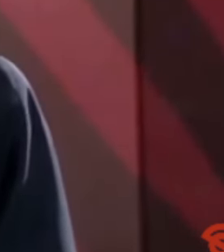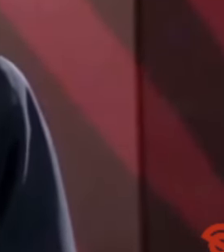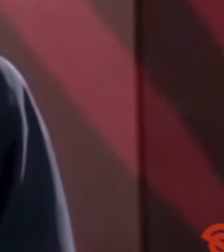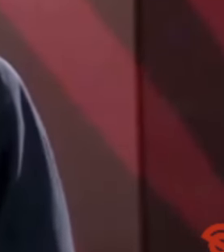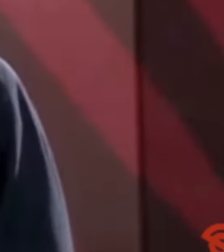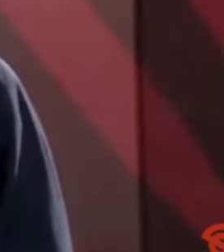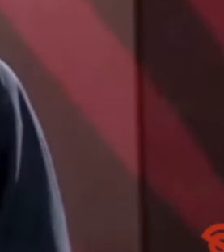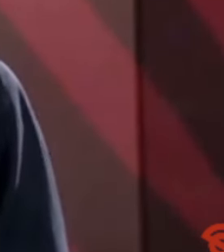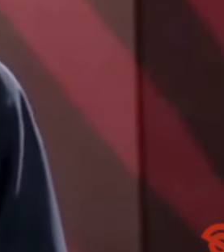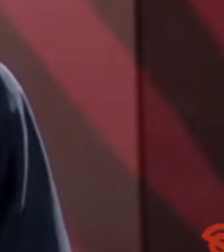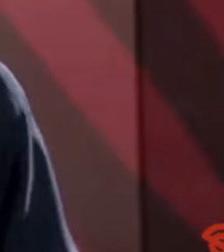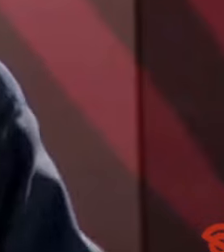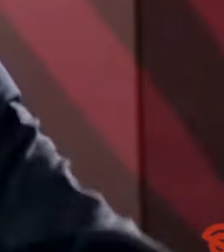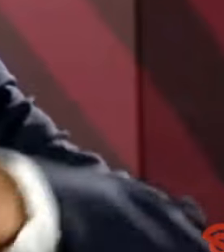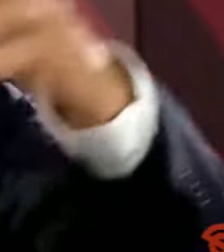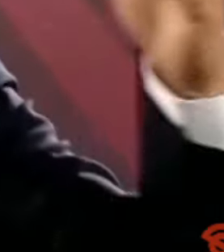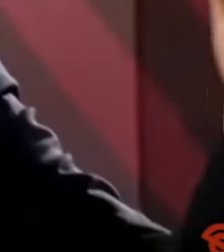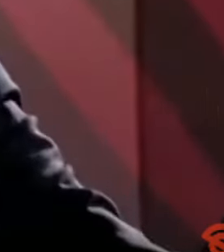silencio